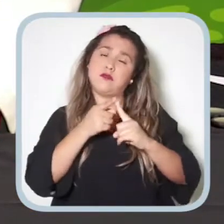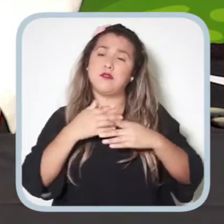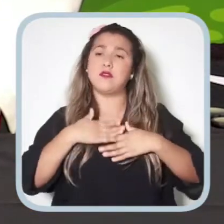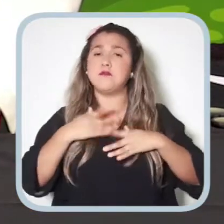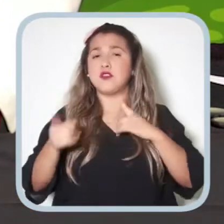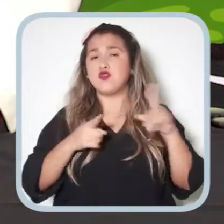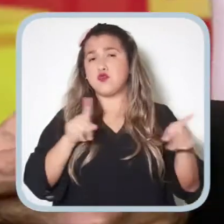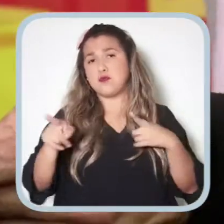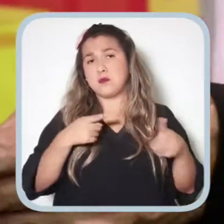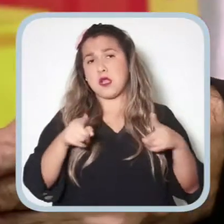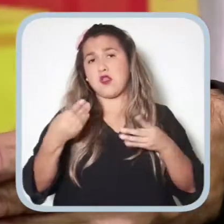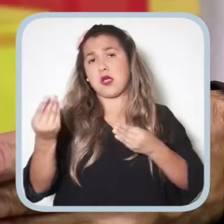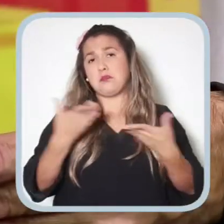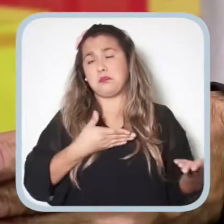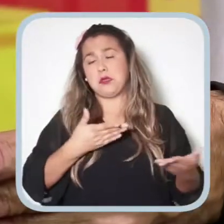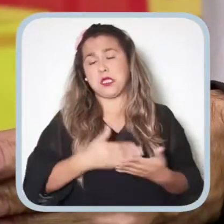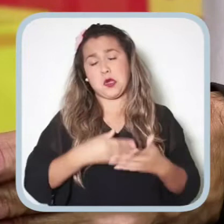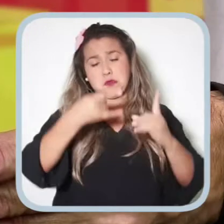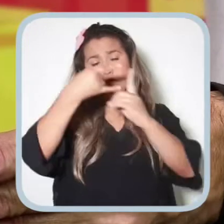cumpleaños por Zoom.